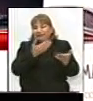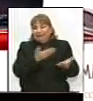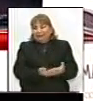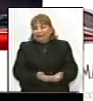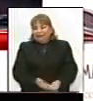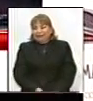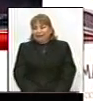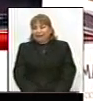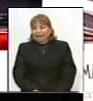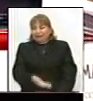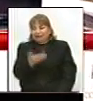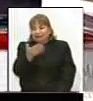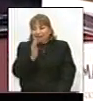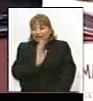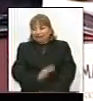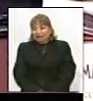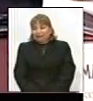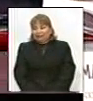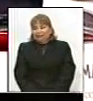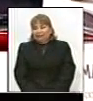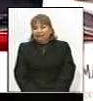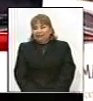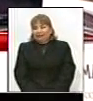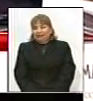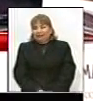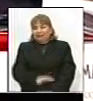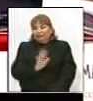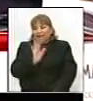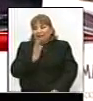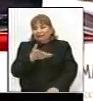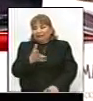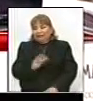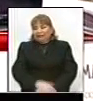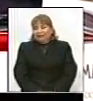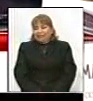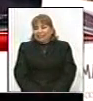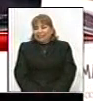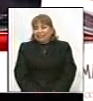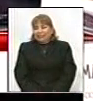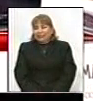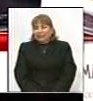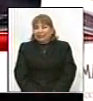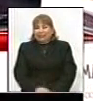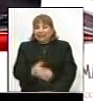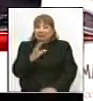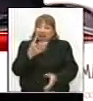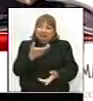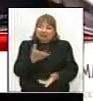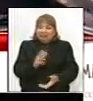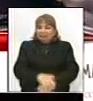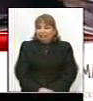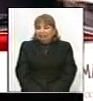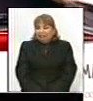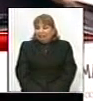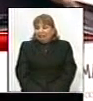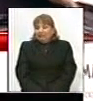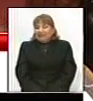y la presidenta le quiere dar una interrupción especial, pero ya di las dos interrupciones, sino en las siguientes, como disponga la